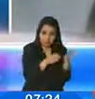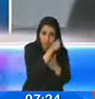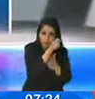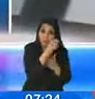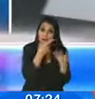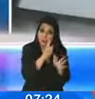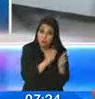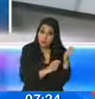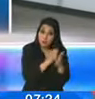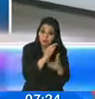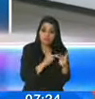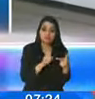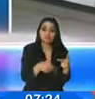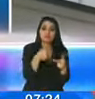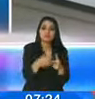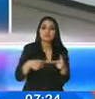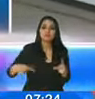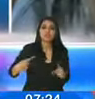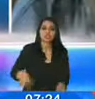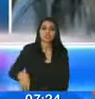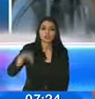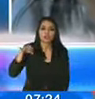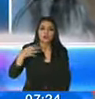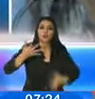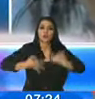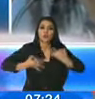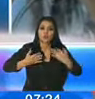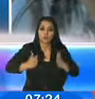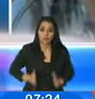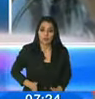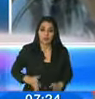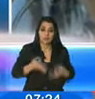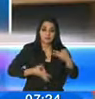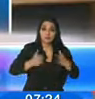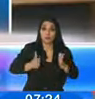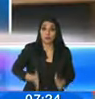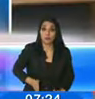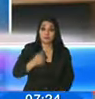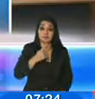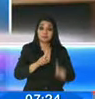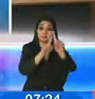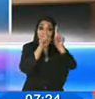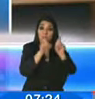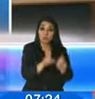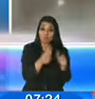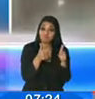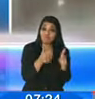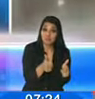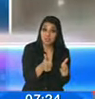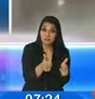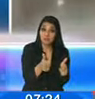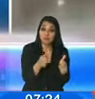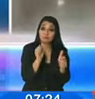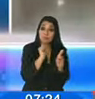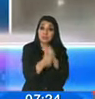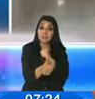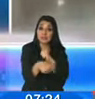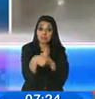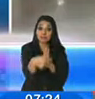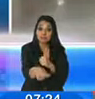eso sí está previsto que se haga el sorteo para que los respectivos jueces determinen si es que esas preguntas son las que deben pasar, si deben